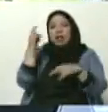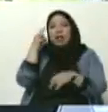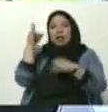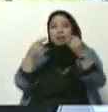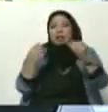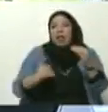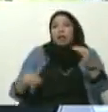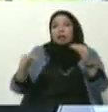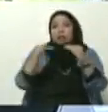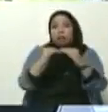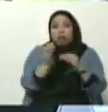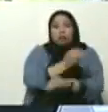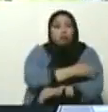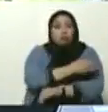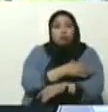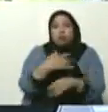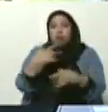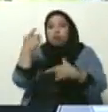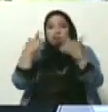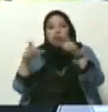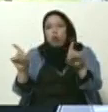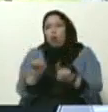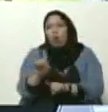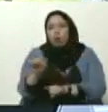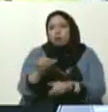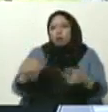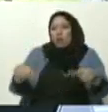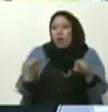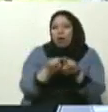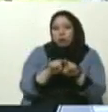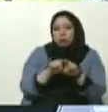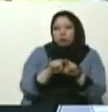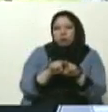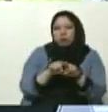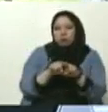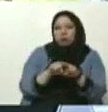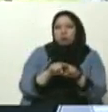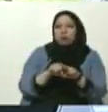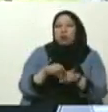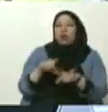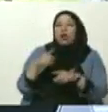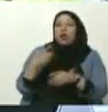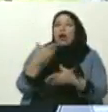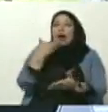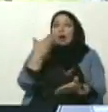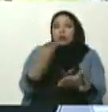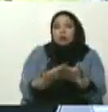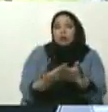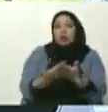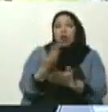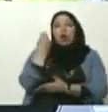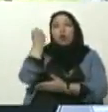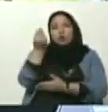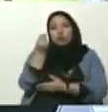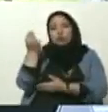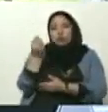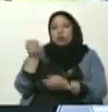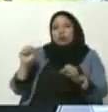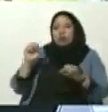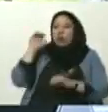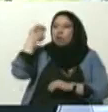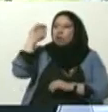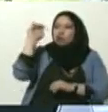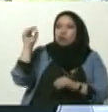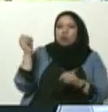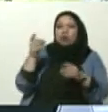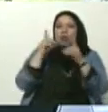Agradecemos la confianza mostrada en nosotros por las partes. Vemos con simpatía y esperanza